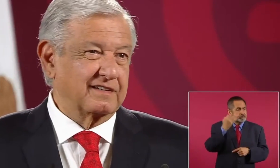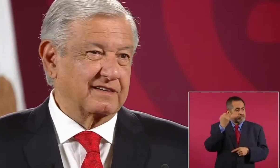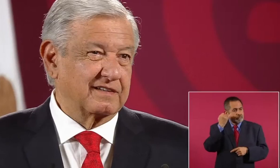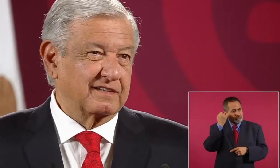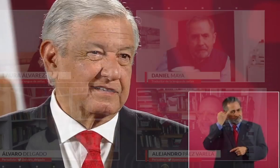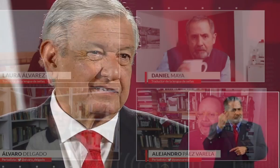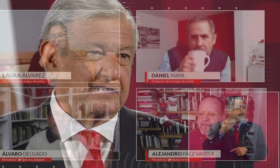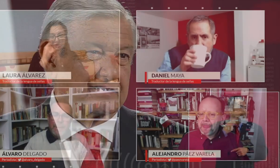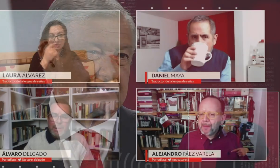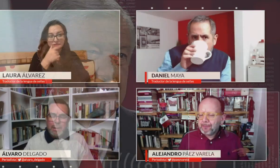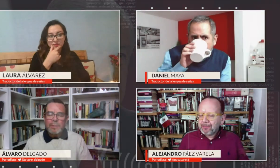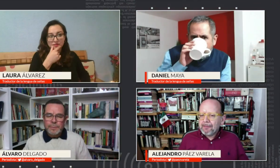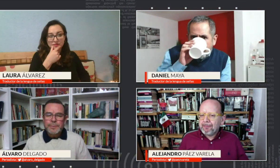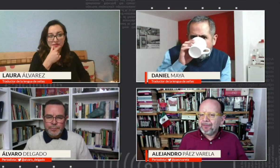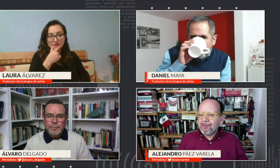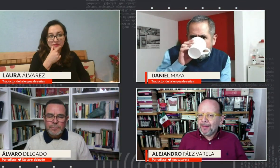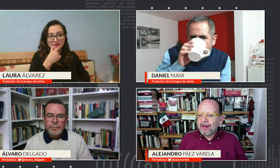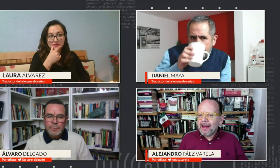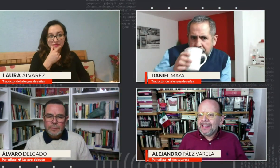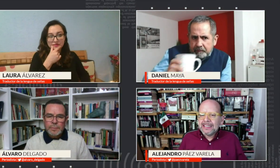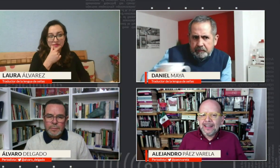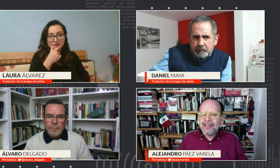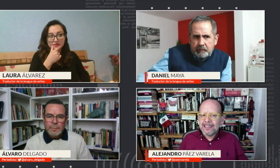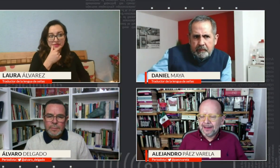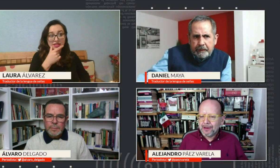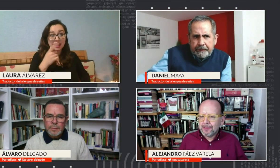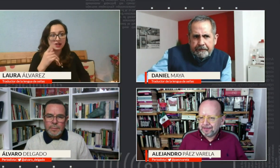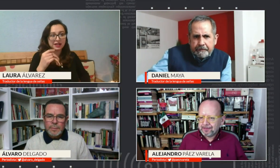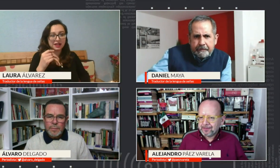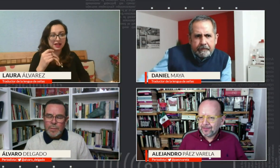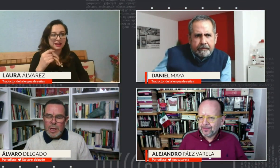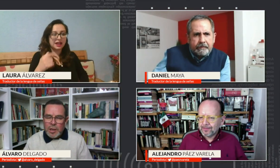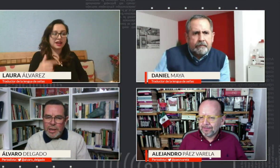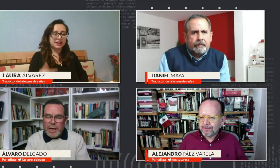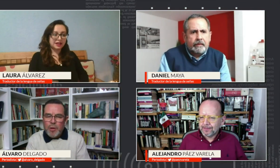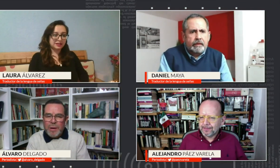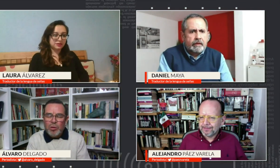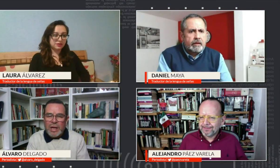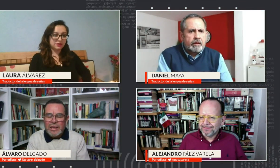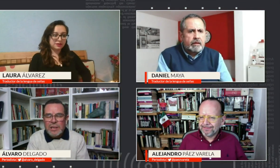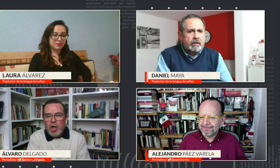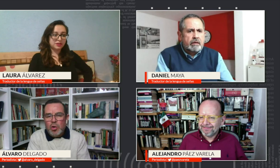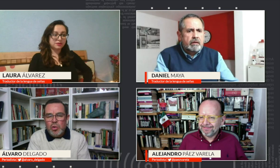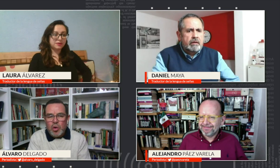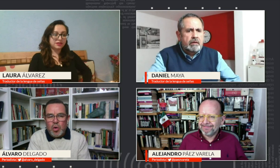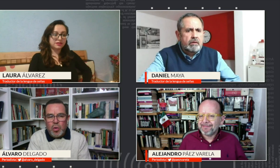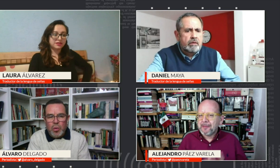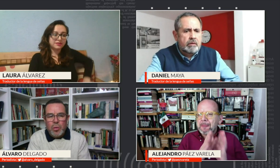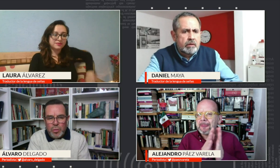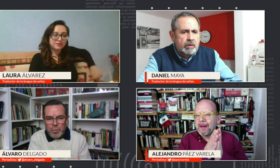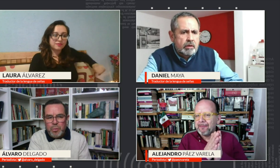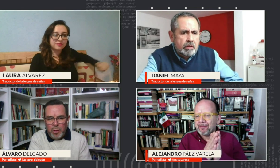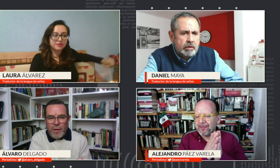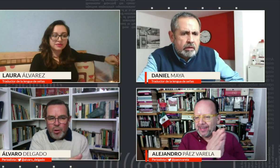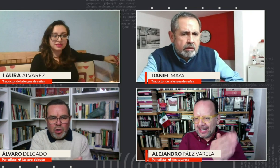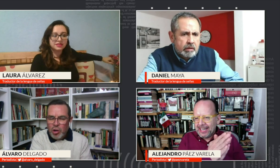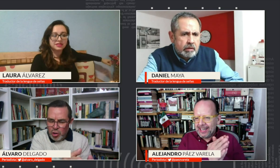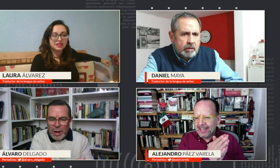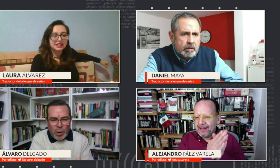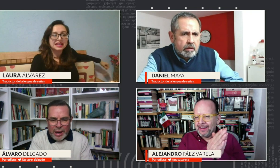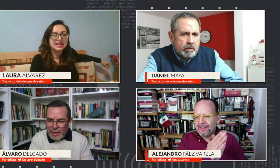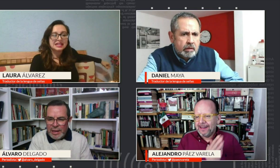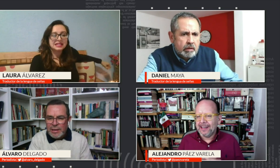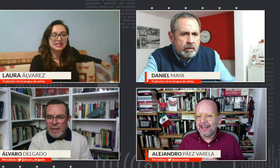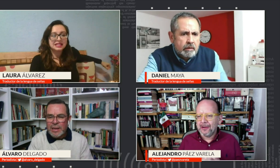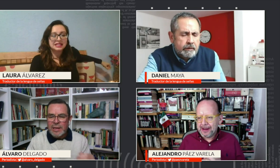¿Y cuál sería? Ahora, adelante, Álvaro. Sí, agregando, perdón. Por favor,